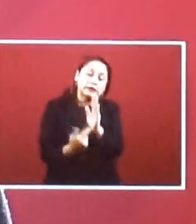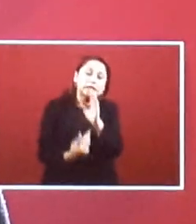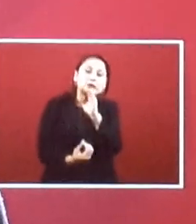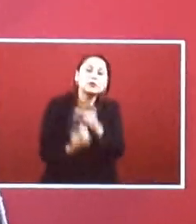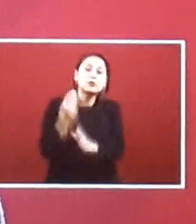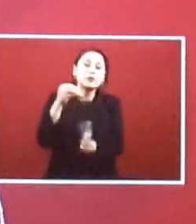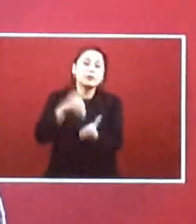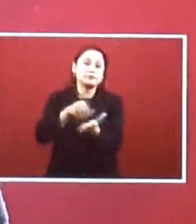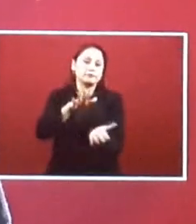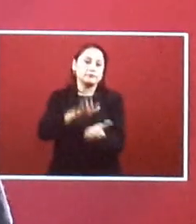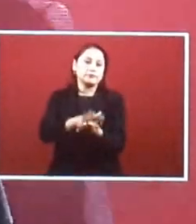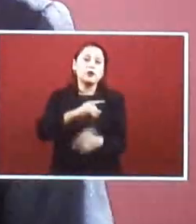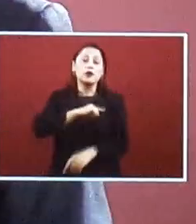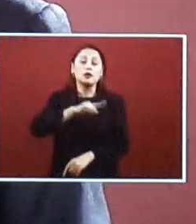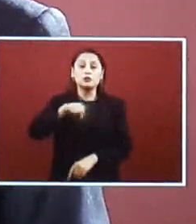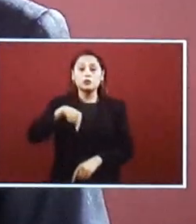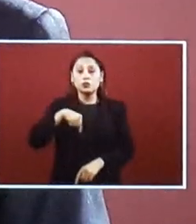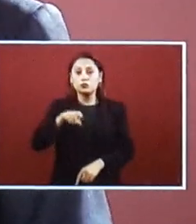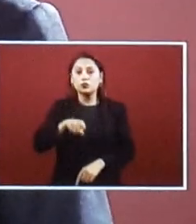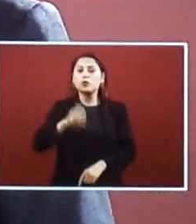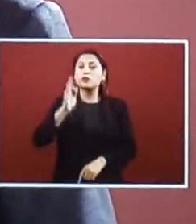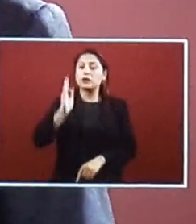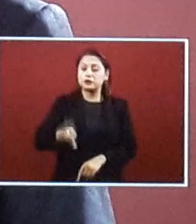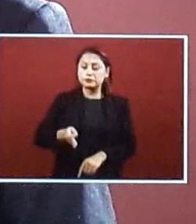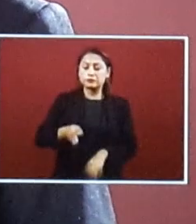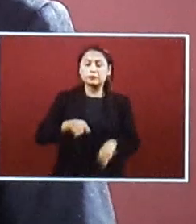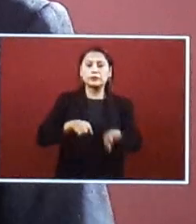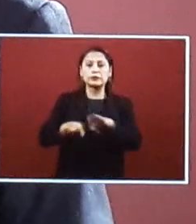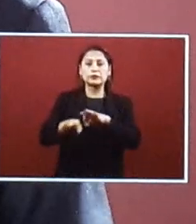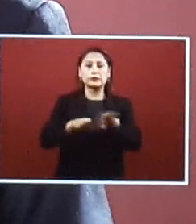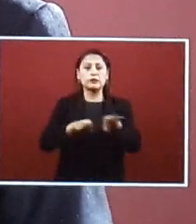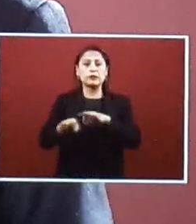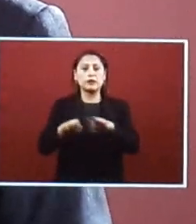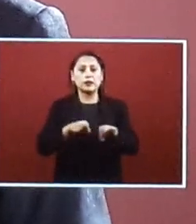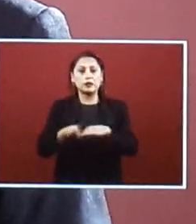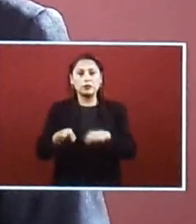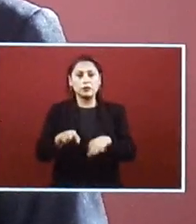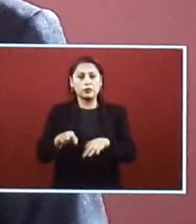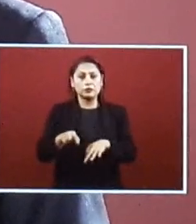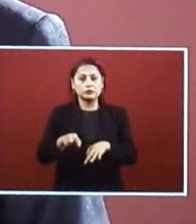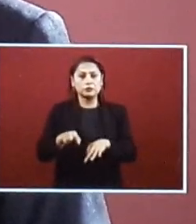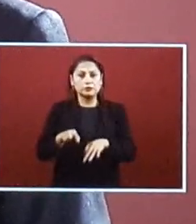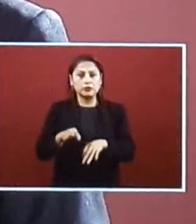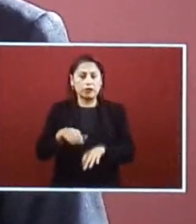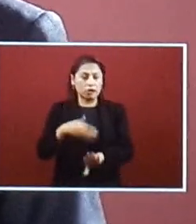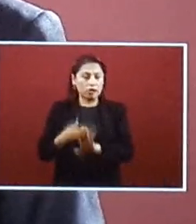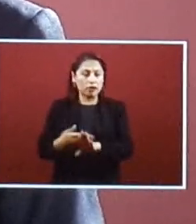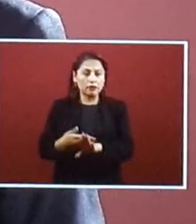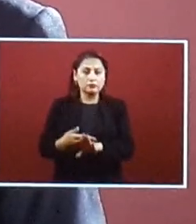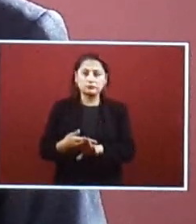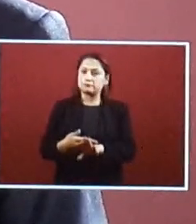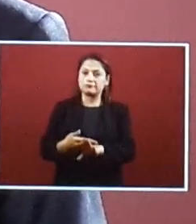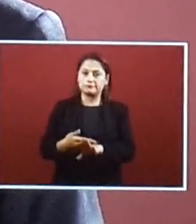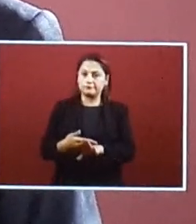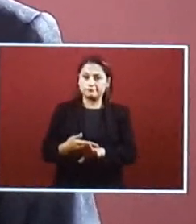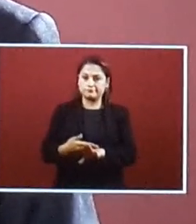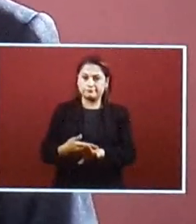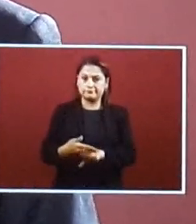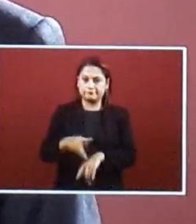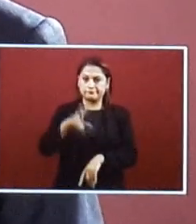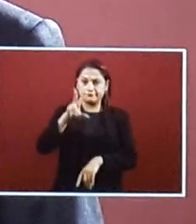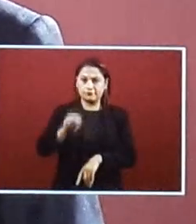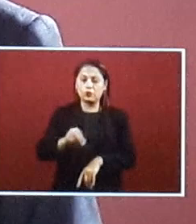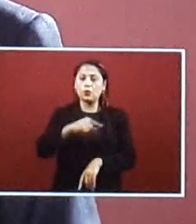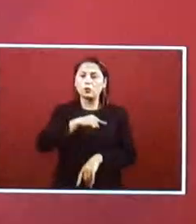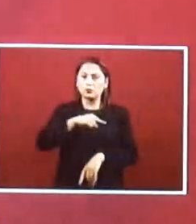afectar a los trabajadores, al contrario. Tenemos que proteger